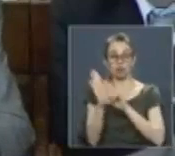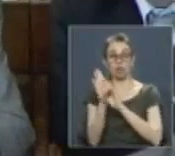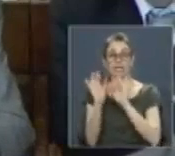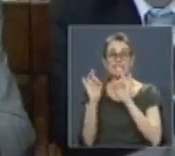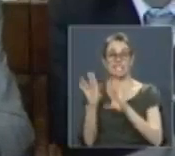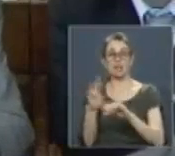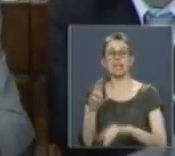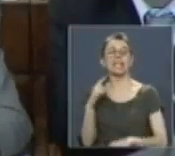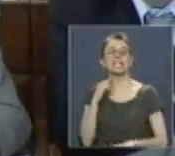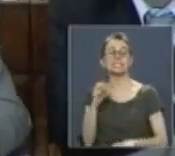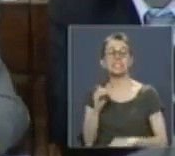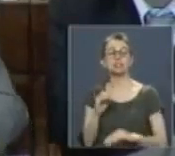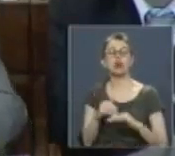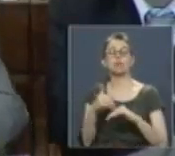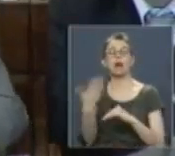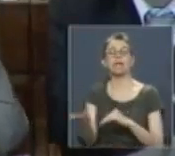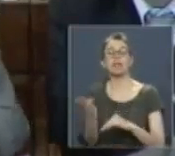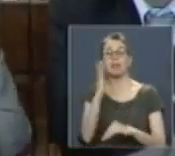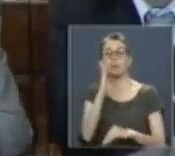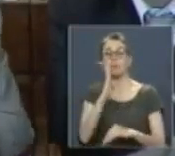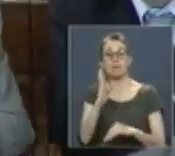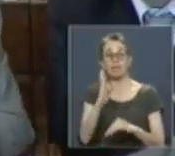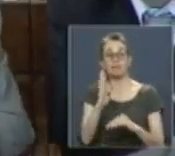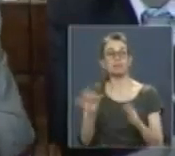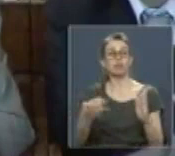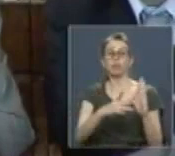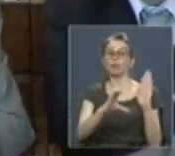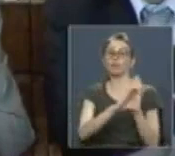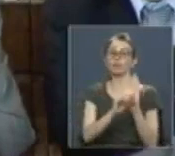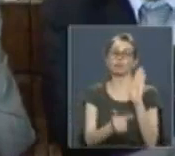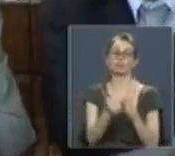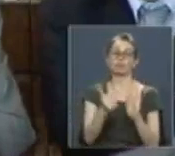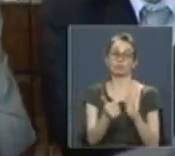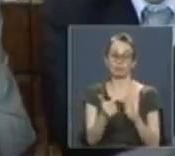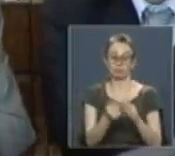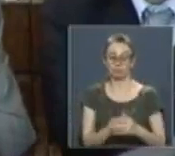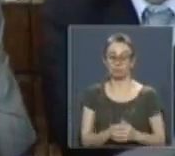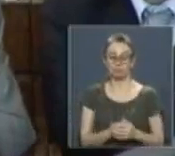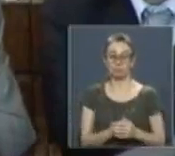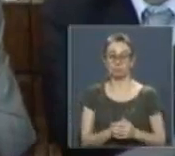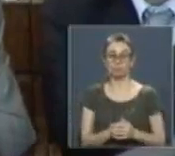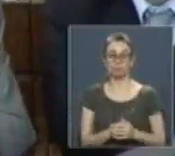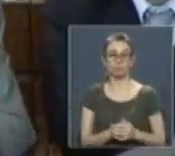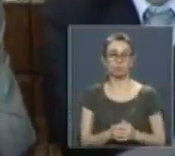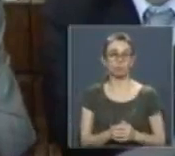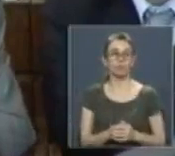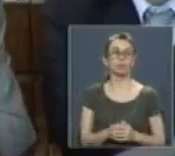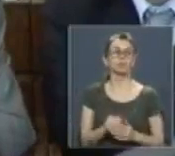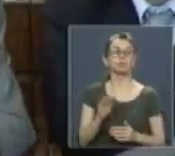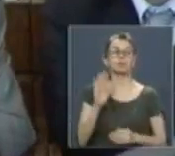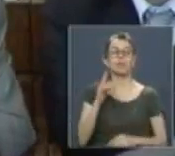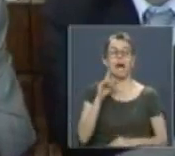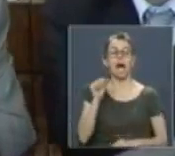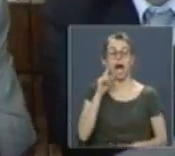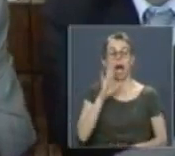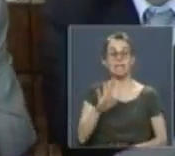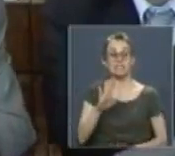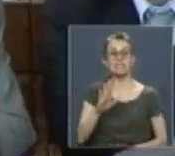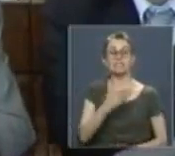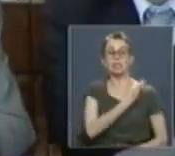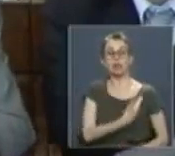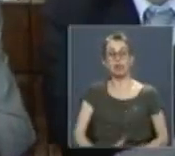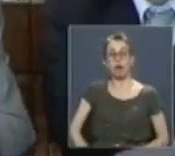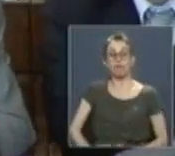como requisito para acceder a un beneficio. Lo anterior simplemente es lo más propio de los regímenes absolutistas